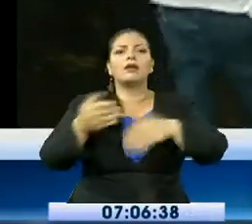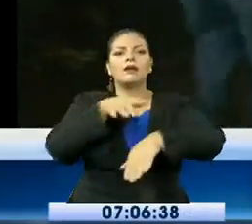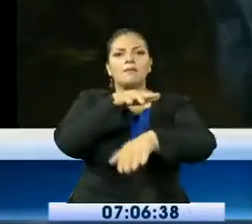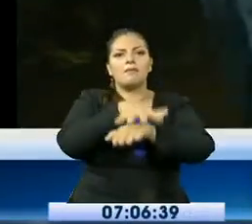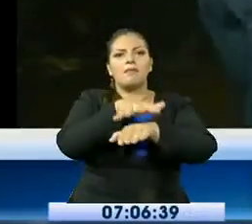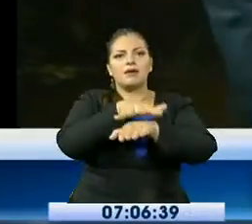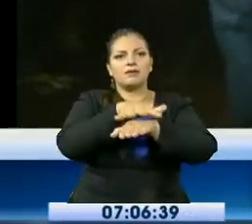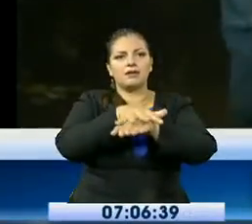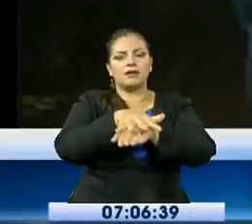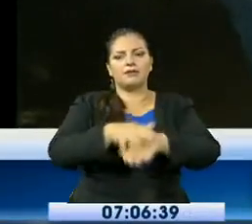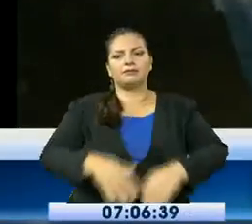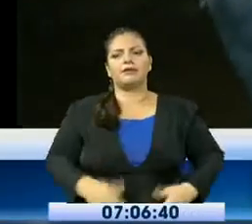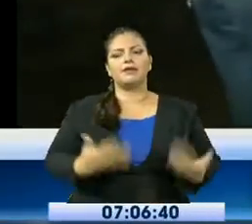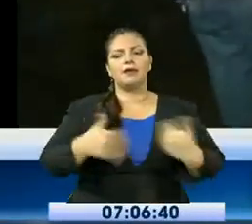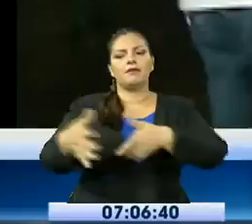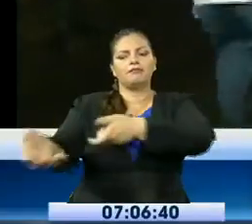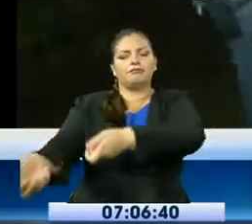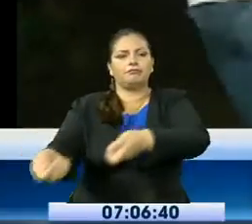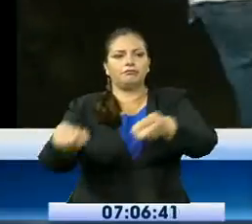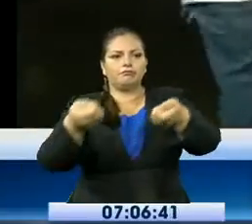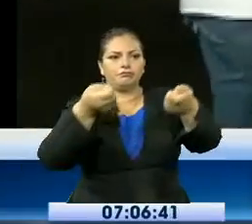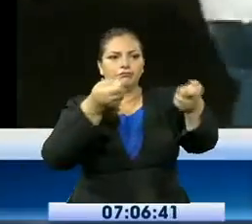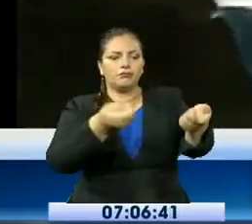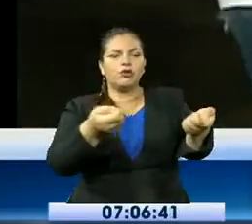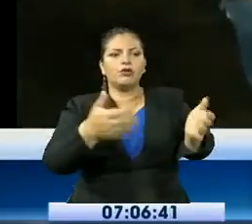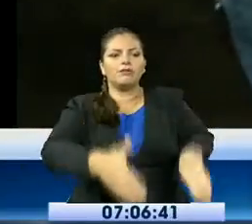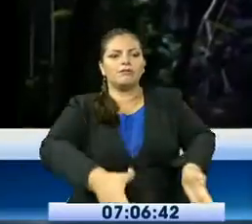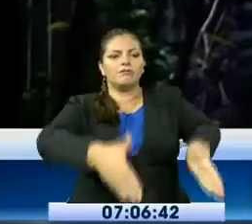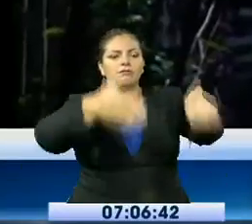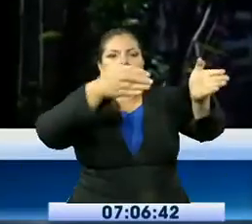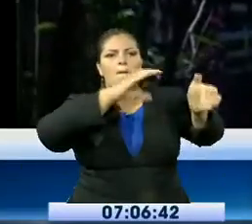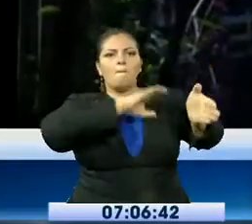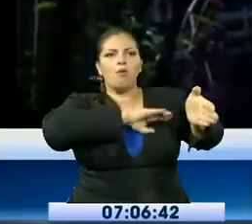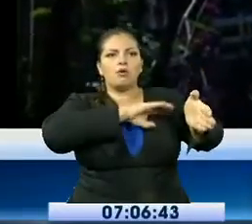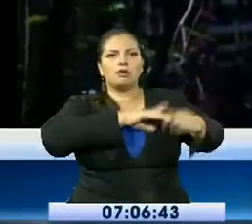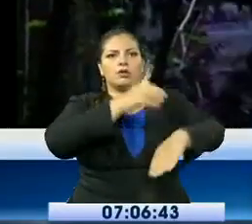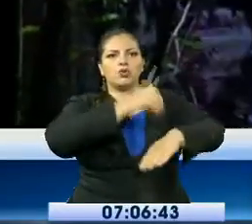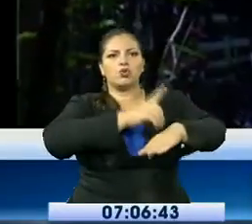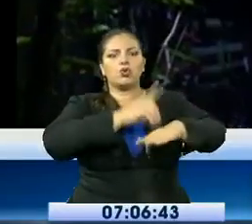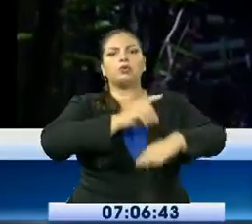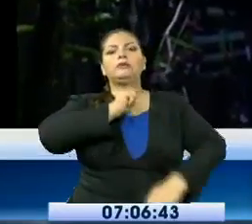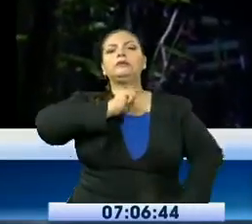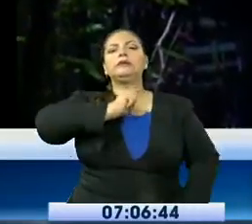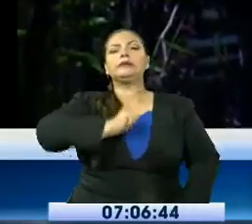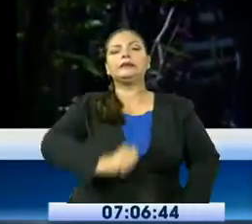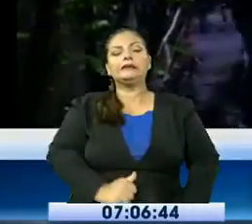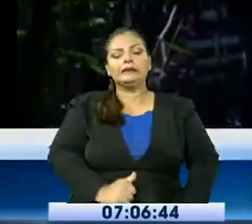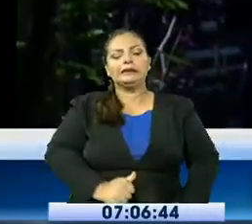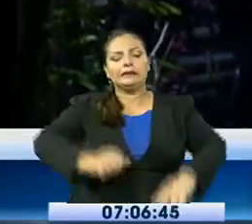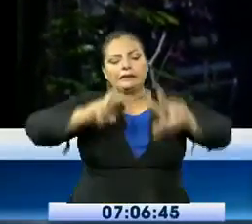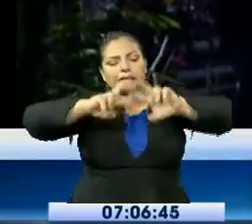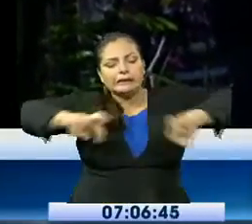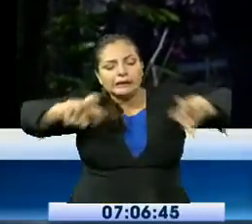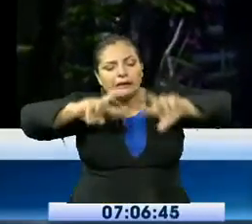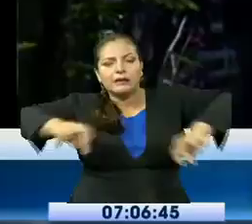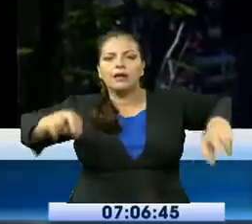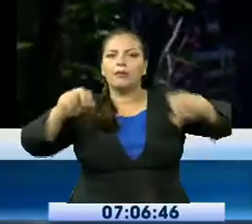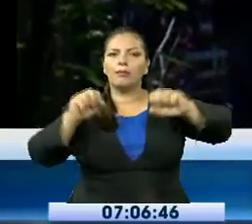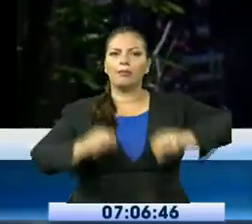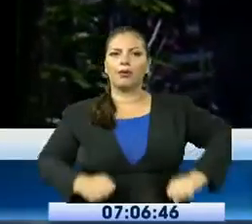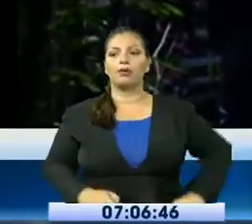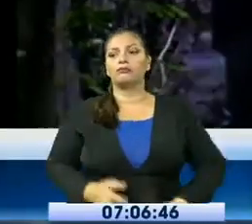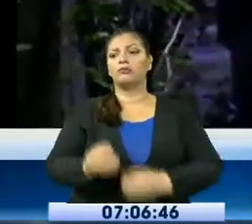restos fueron llevados hacia la unidad forense de la policía, donde luego de la respectiva autopsia se